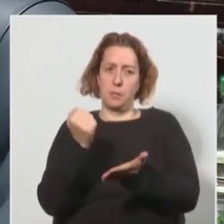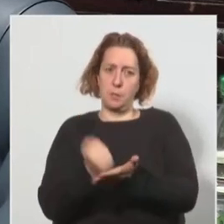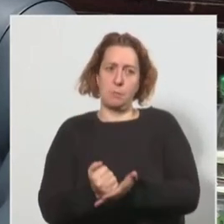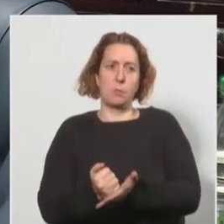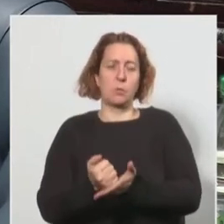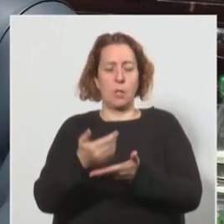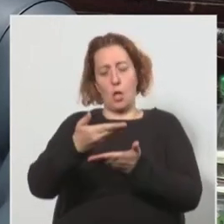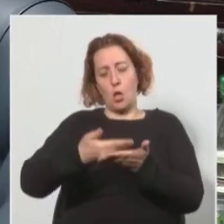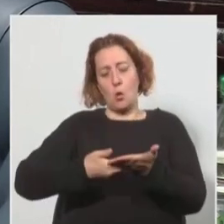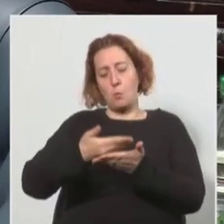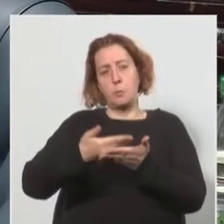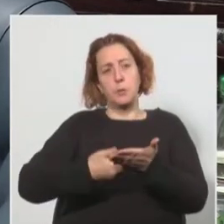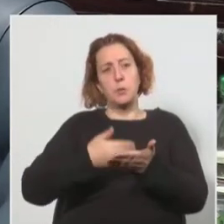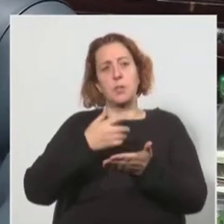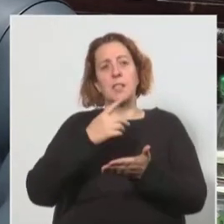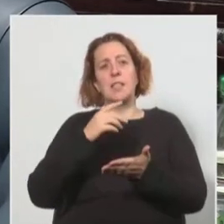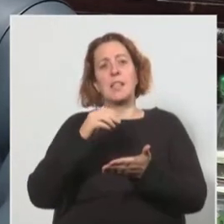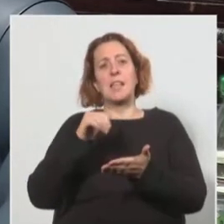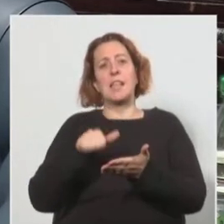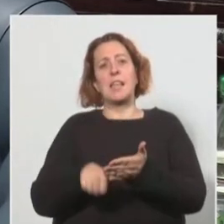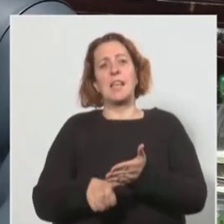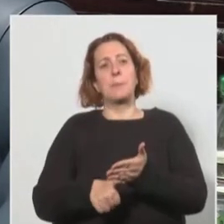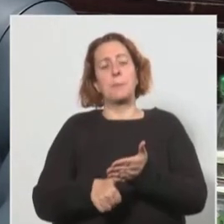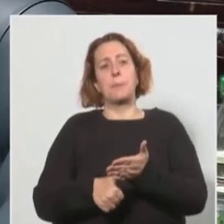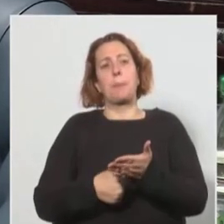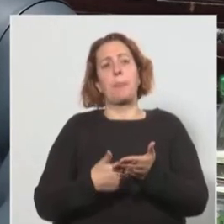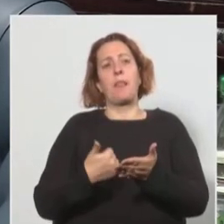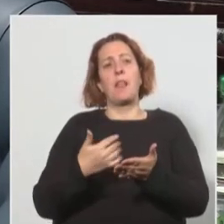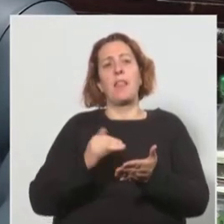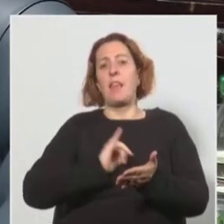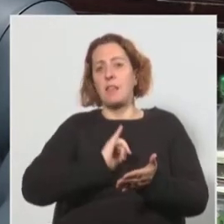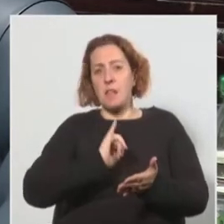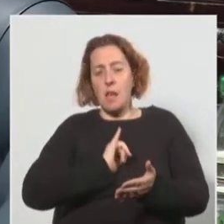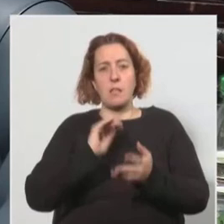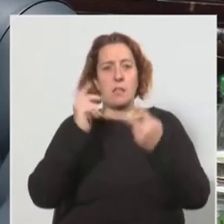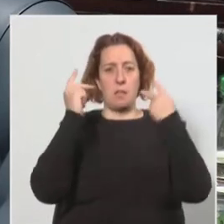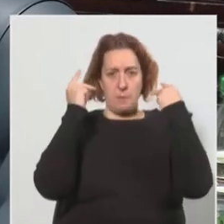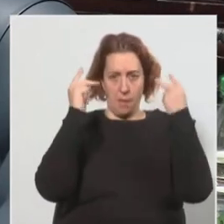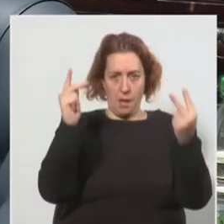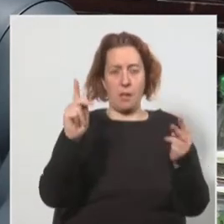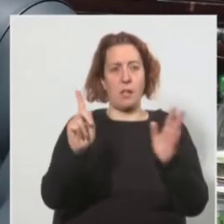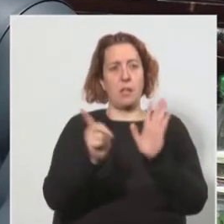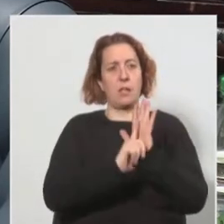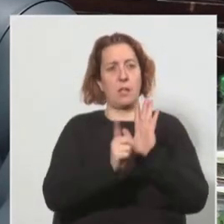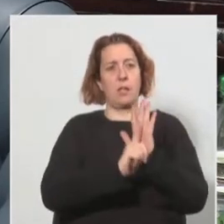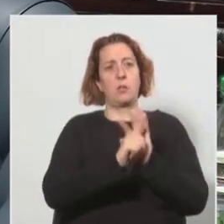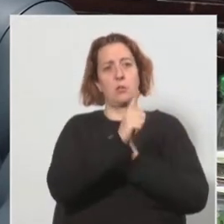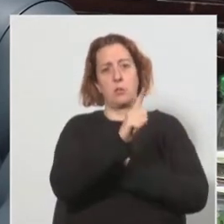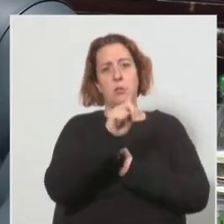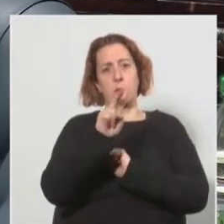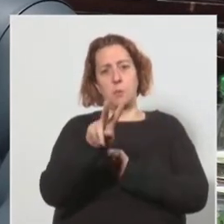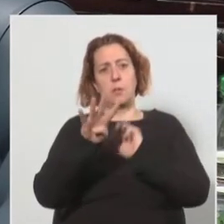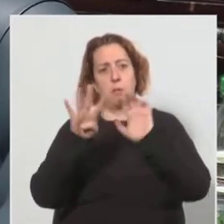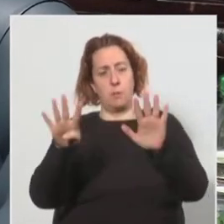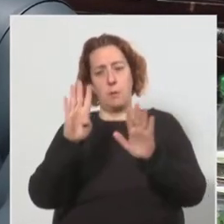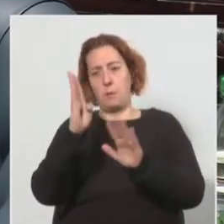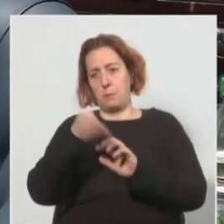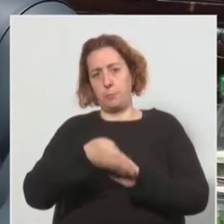de identidad y de viaje, contenido en el ya famoso decreto 129 del